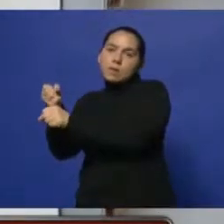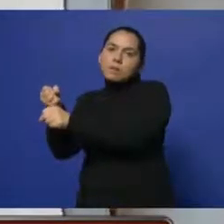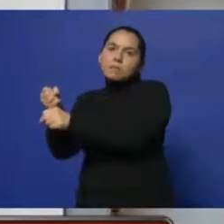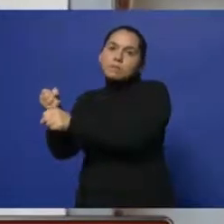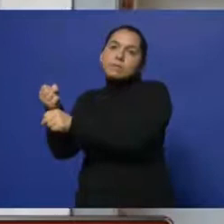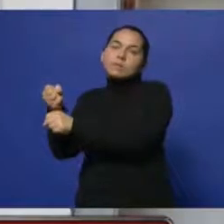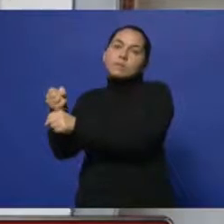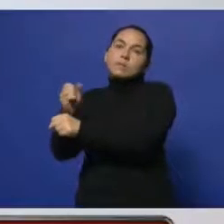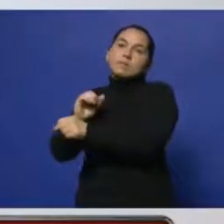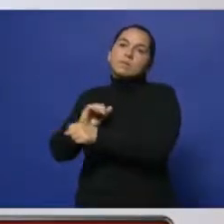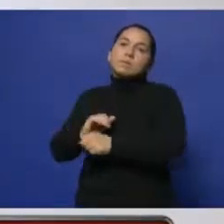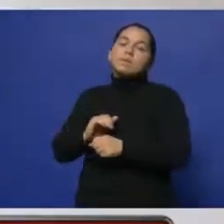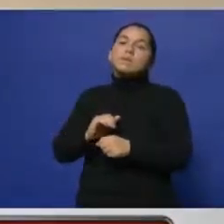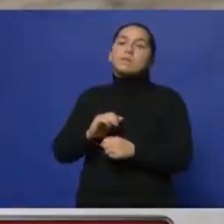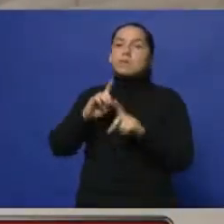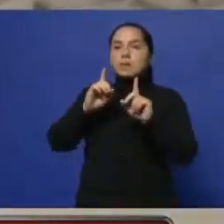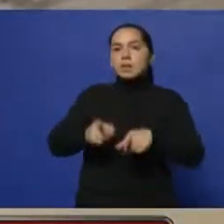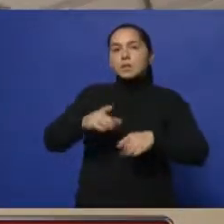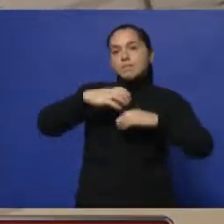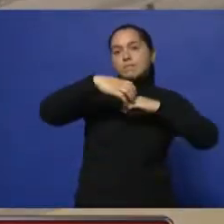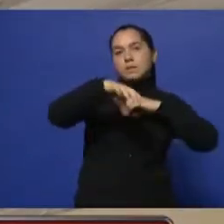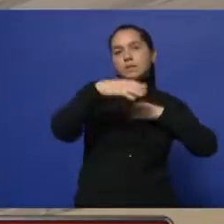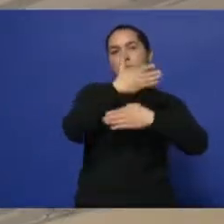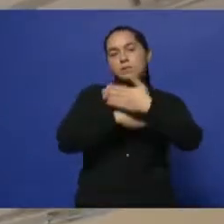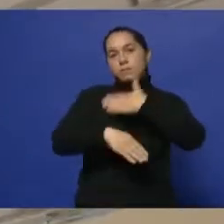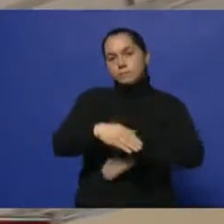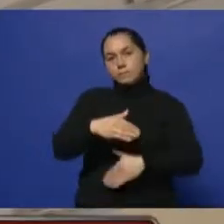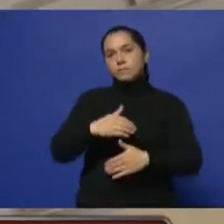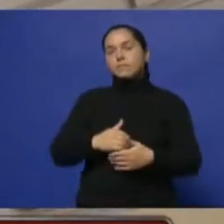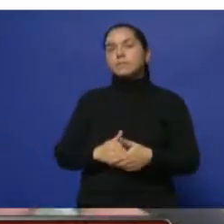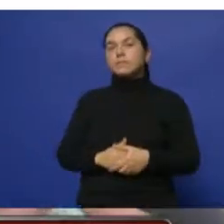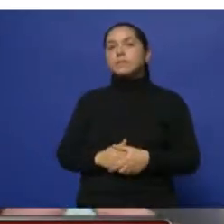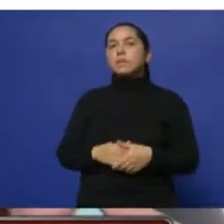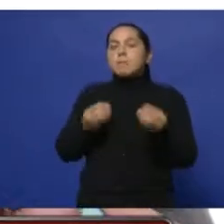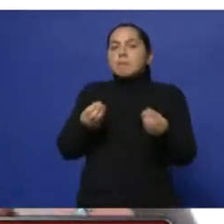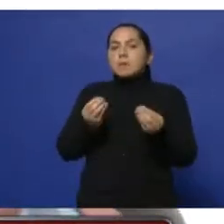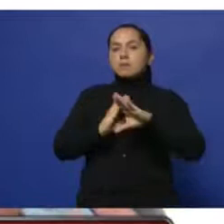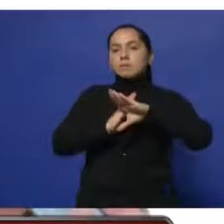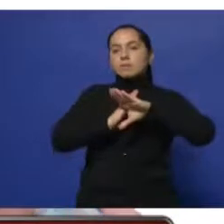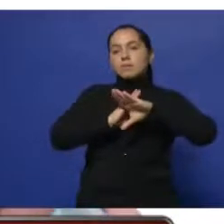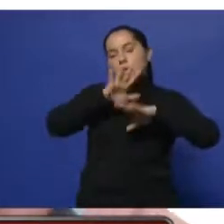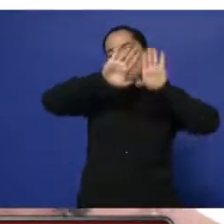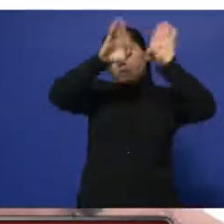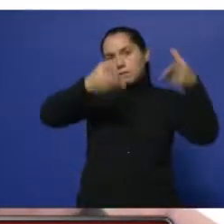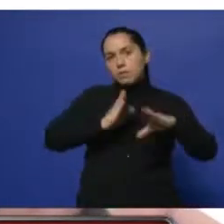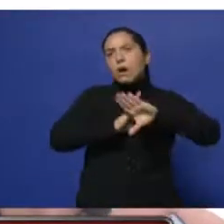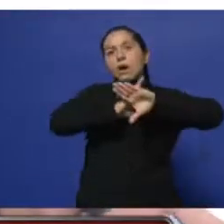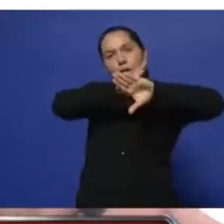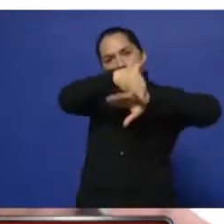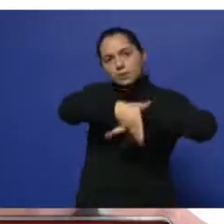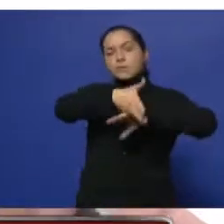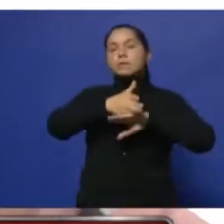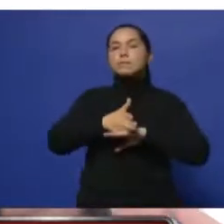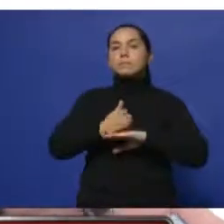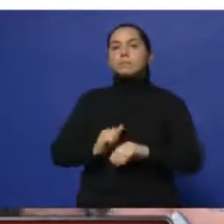estar generando en este lugar es el área de discapacidad. Primero por la accesibilidad que tiene el lugar. Y segundo